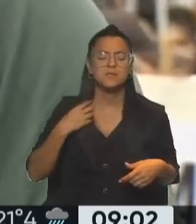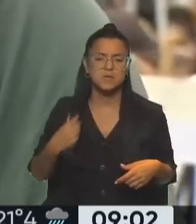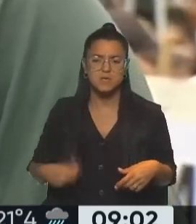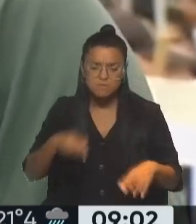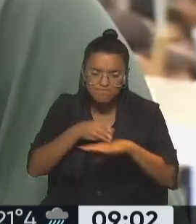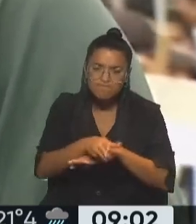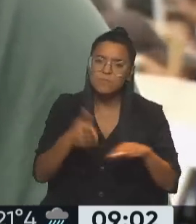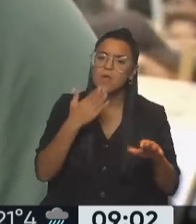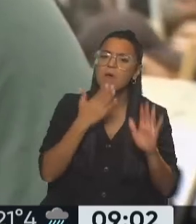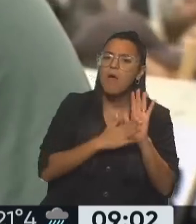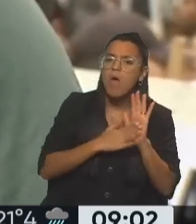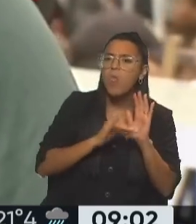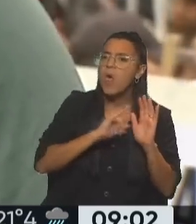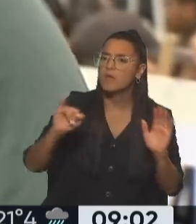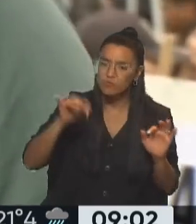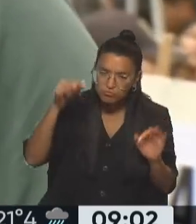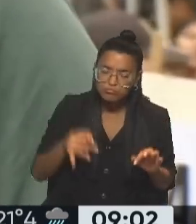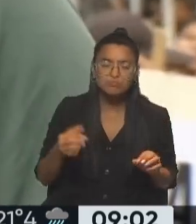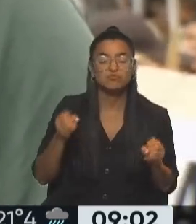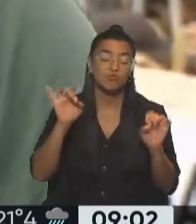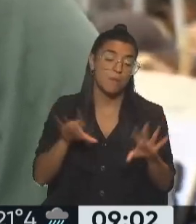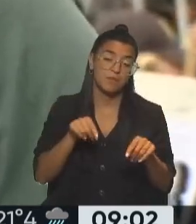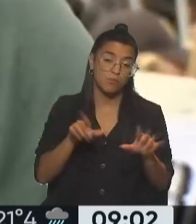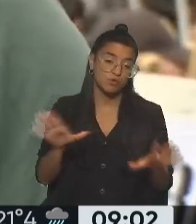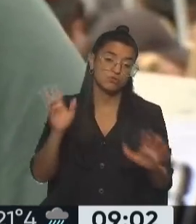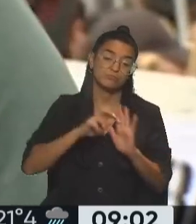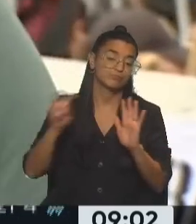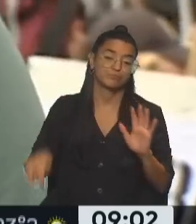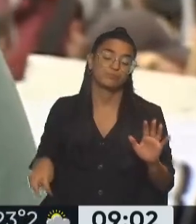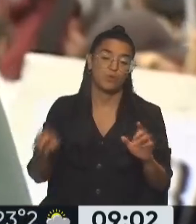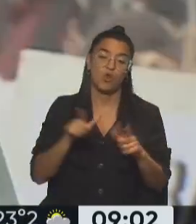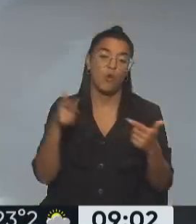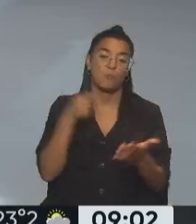validar los datos, y por esa razón, solo por esa razón, le han dado la baja al programa social. Eduardo.